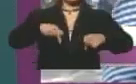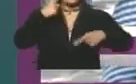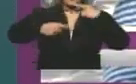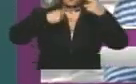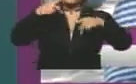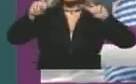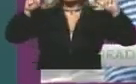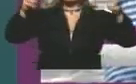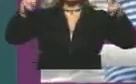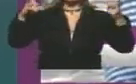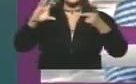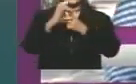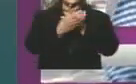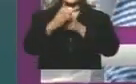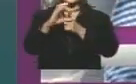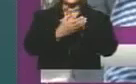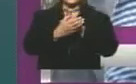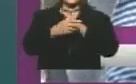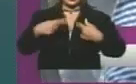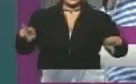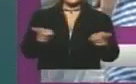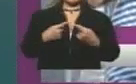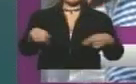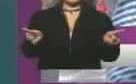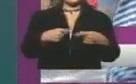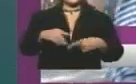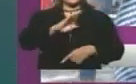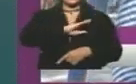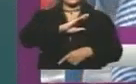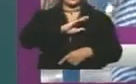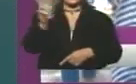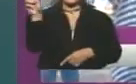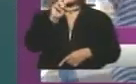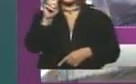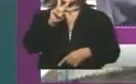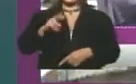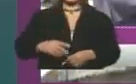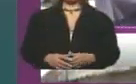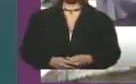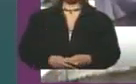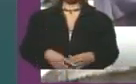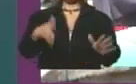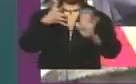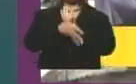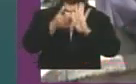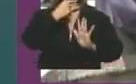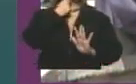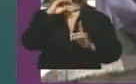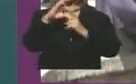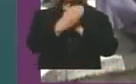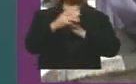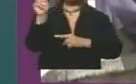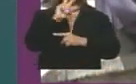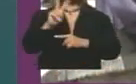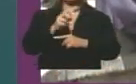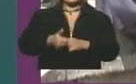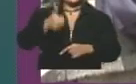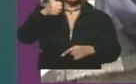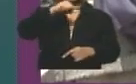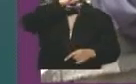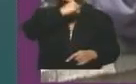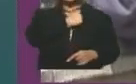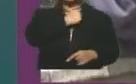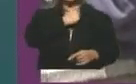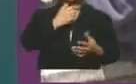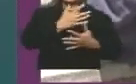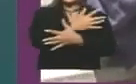hablar sobre la cultura y los ritmos musicales de nuestra Venezuela. ¿Qué es lo que más te gusta de la cultura venezolana?